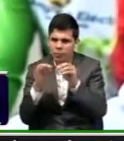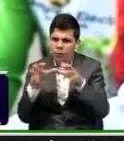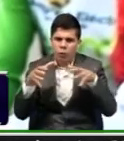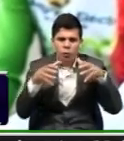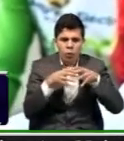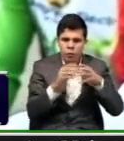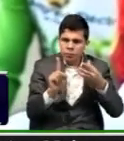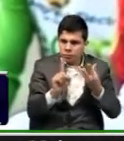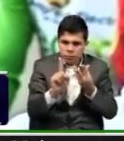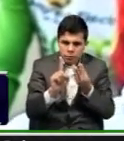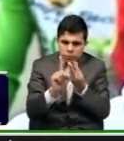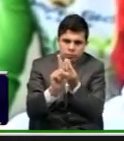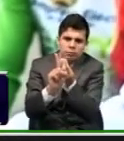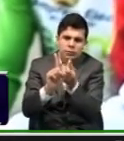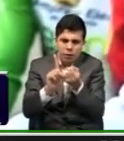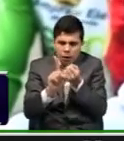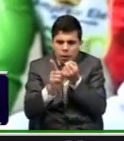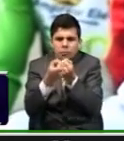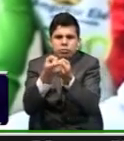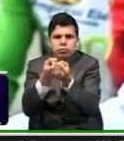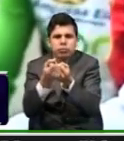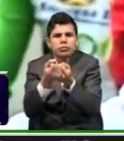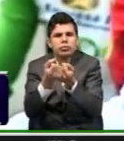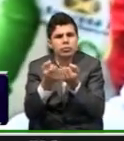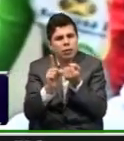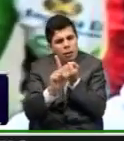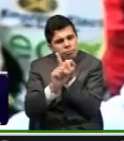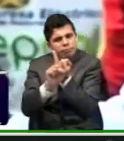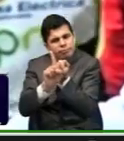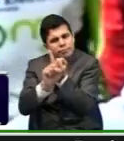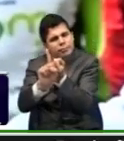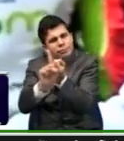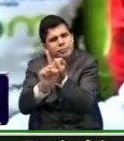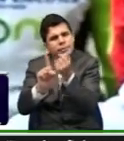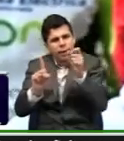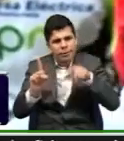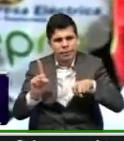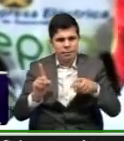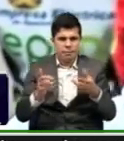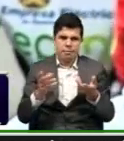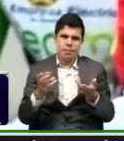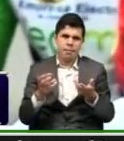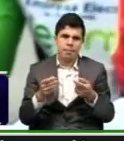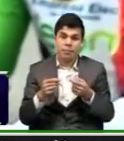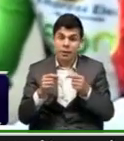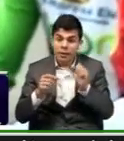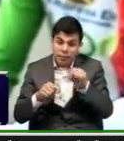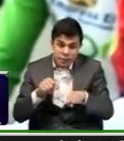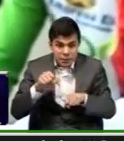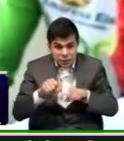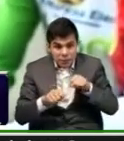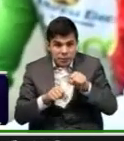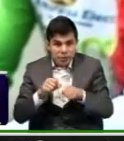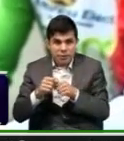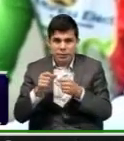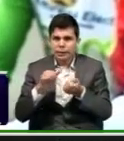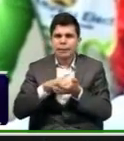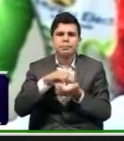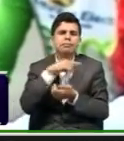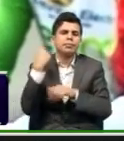más, porque en esta parte pues se supo que en la segunda etapa pues ahí perdió prácticamente, puede decir, la